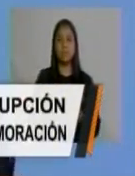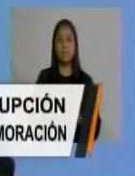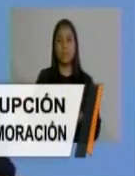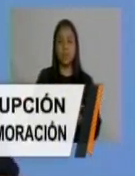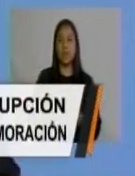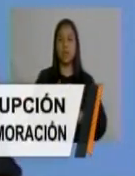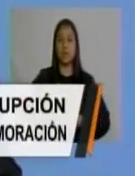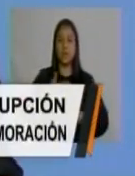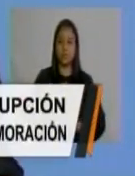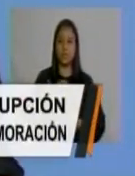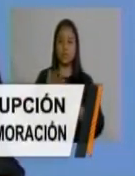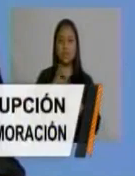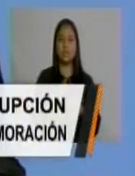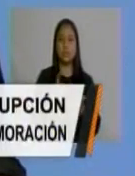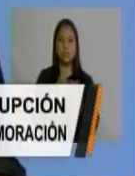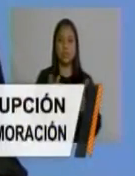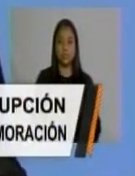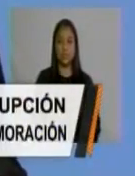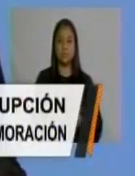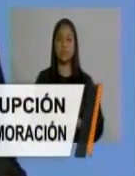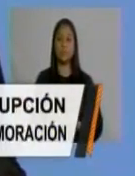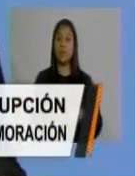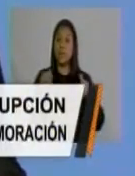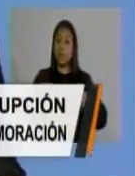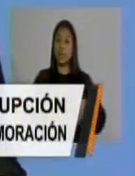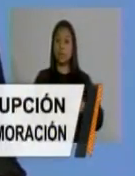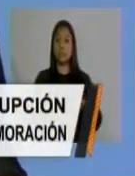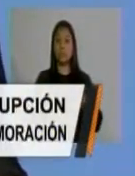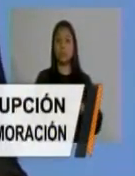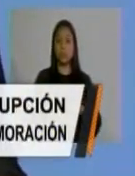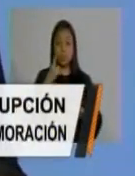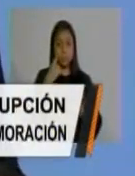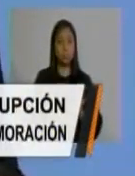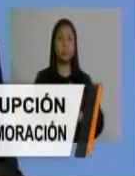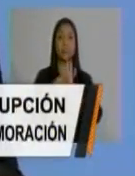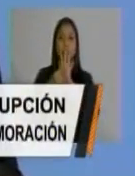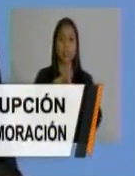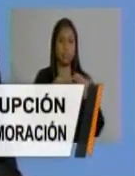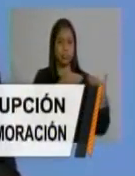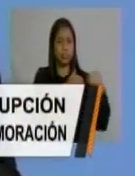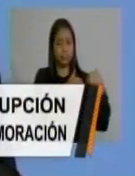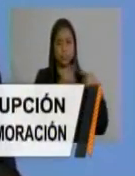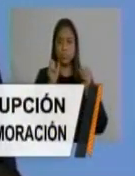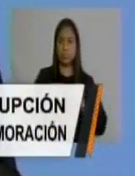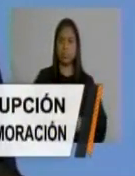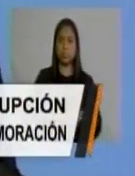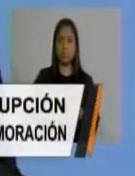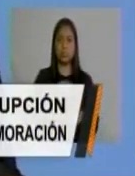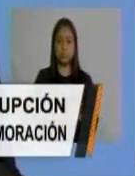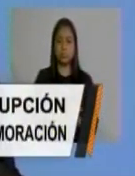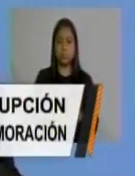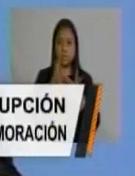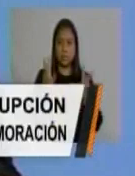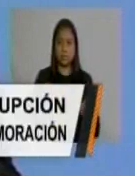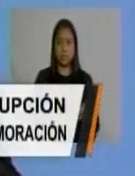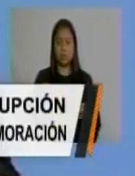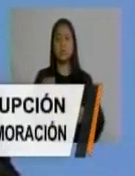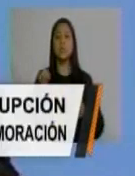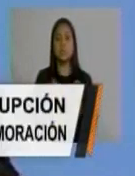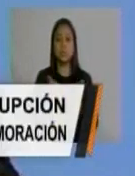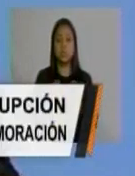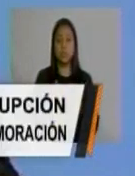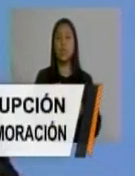confianza de la ciudadanía. Estas acciones reflejan el compromiso de consolidar el marco institucional y de